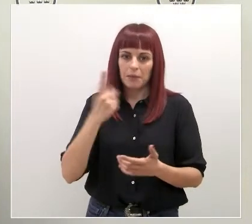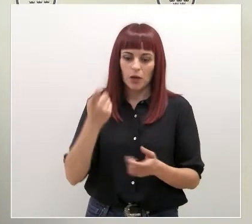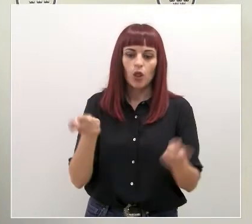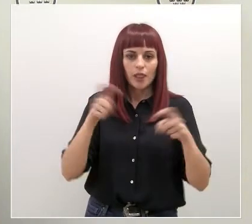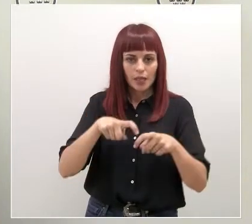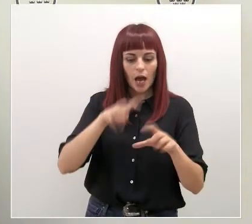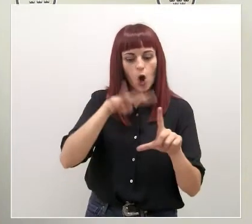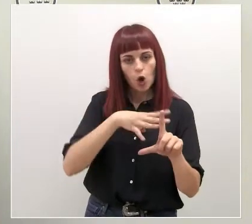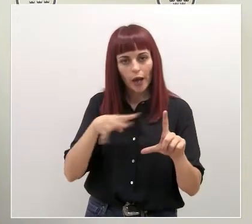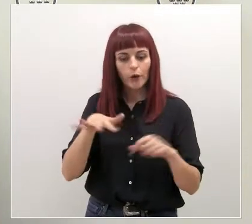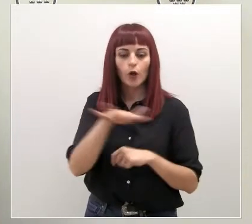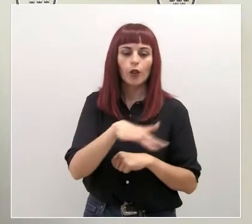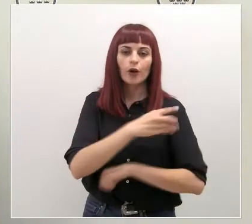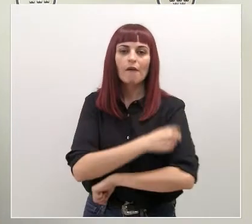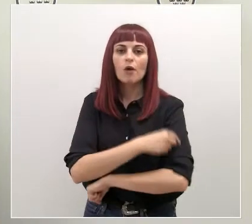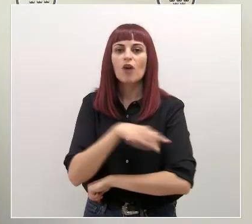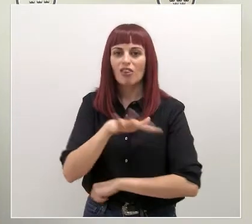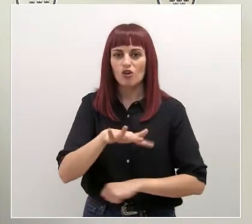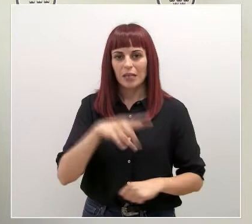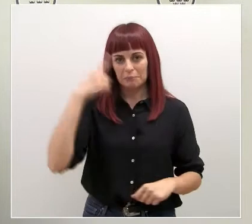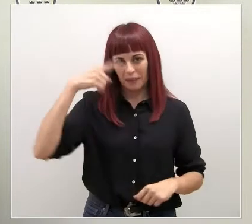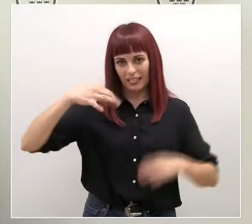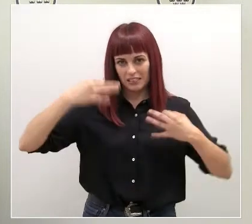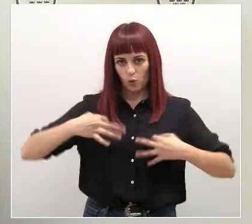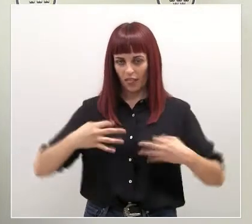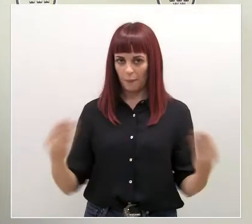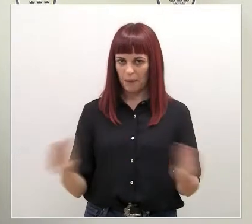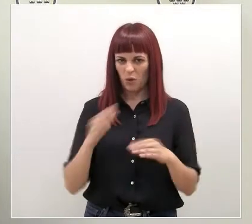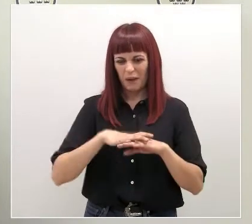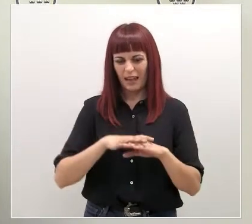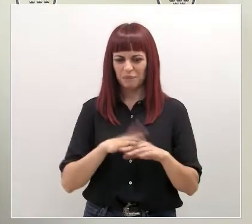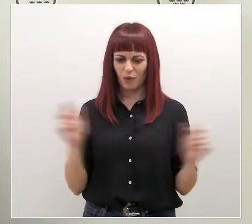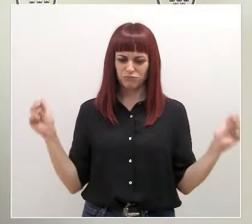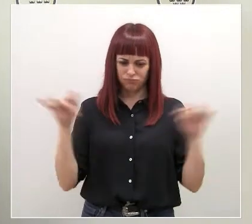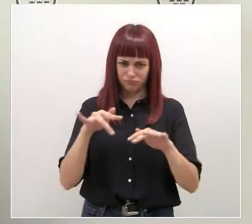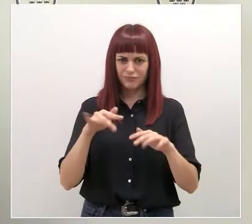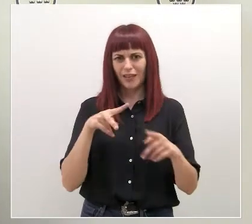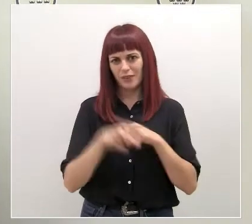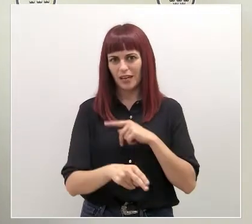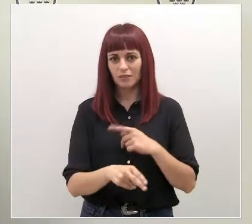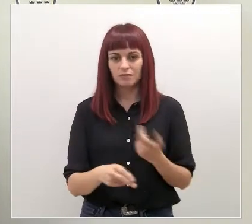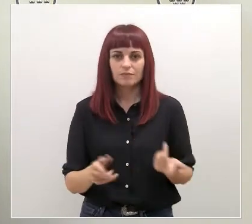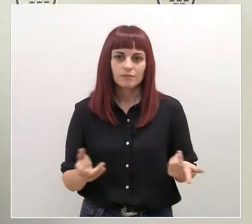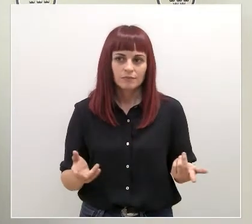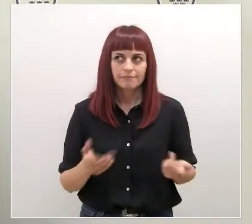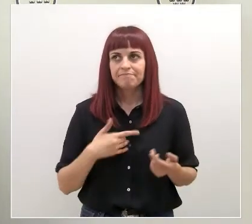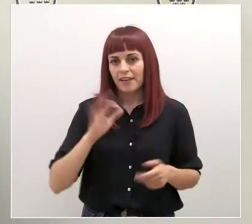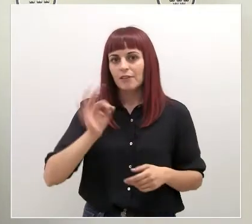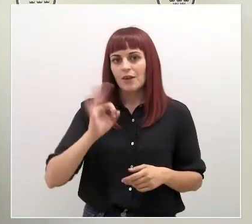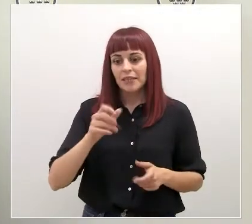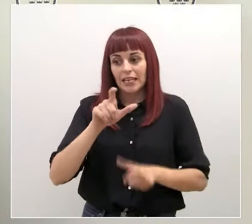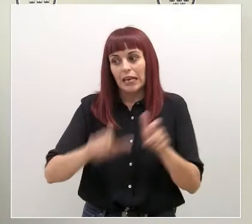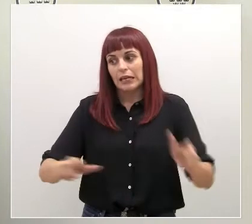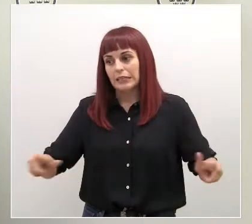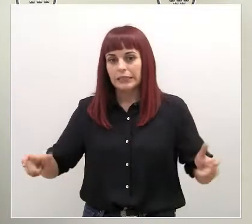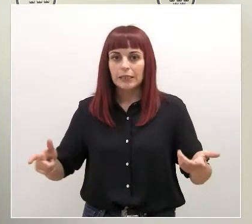un horario y un lugar donde vacunarse, sobre todo por intentar evitar aglomeraciones. No quedamos exentos de que efectivamente la gente, pues